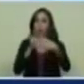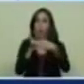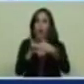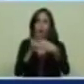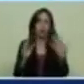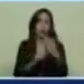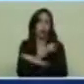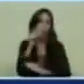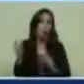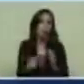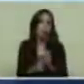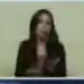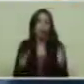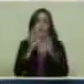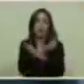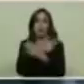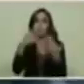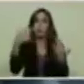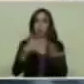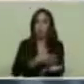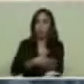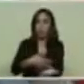todos.